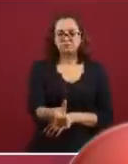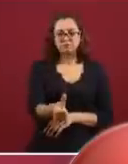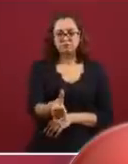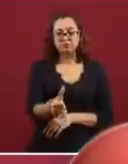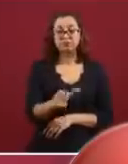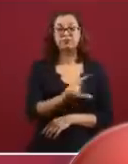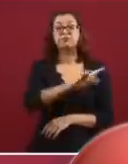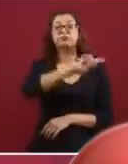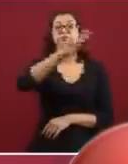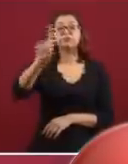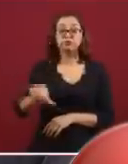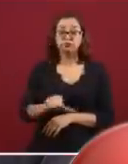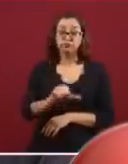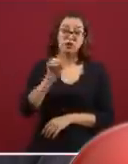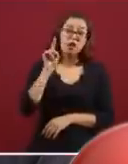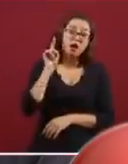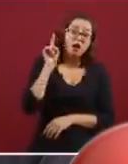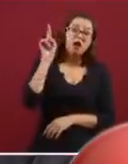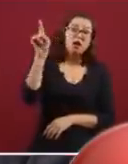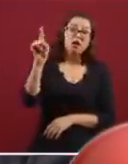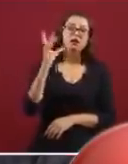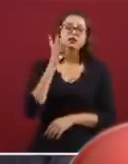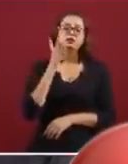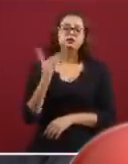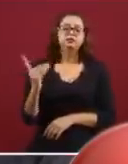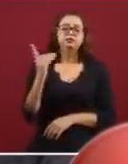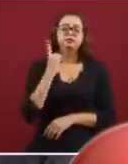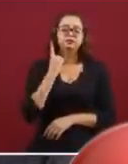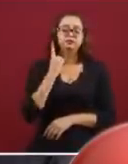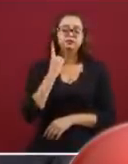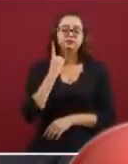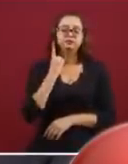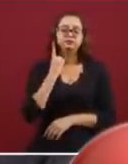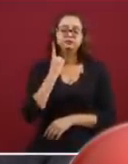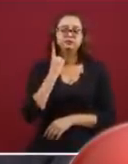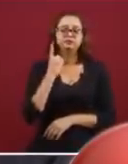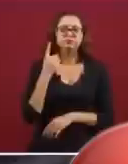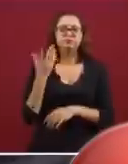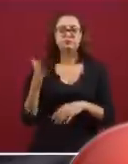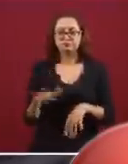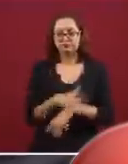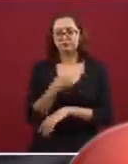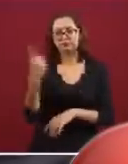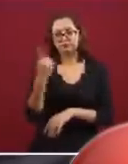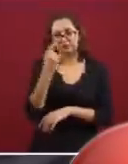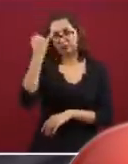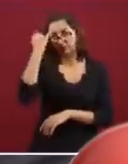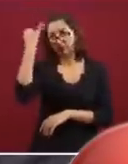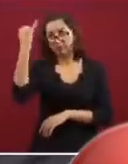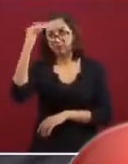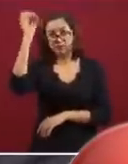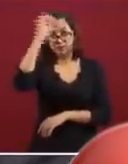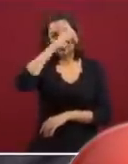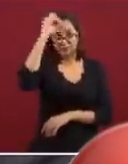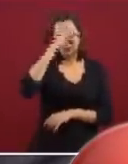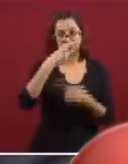la Cámara, o sea, porque existen criterios distintos,